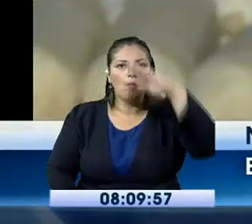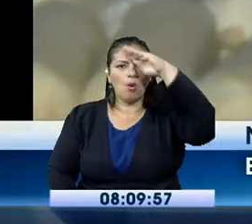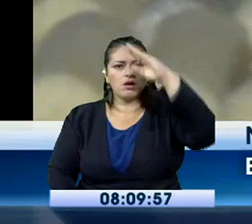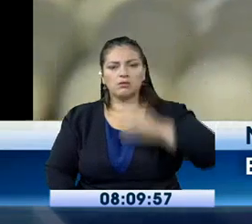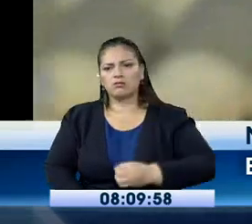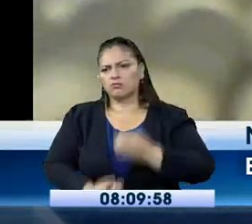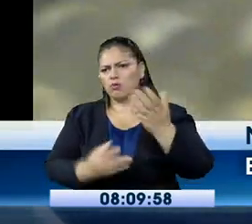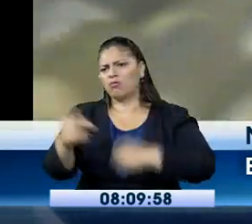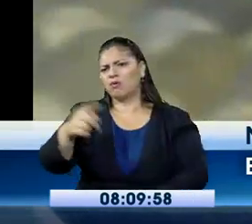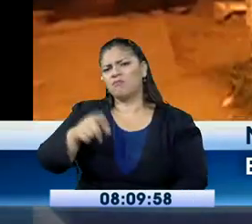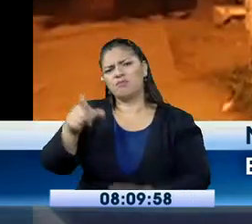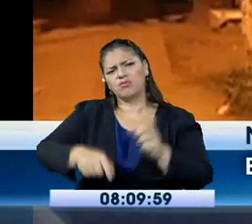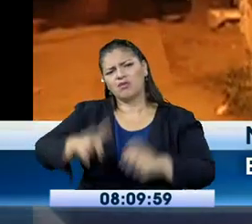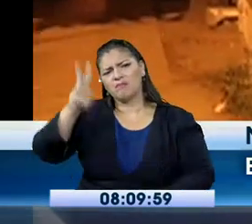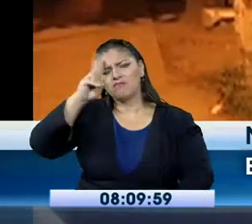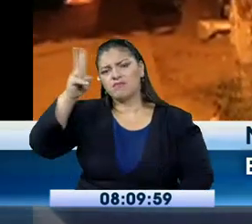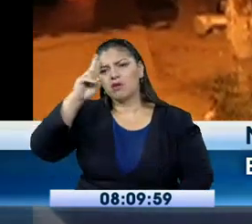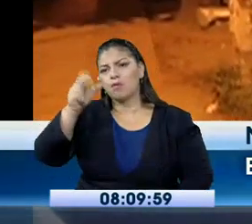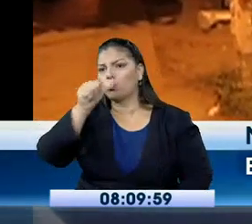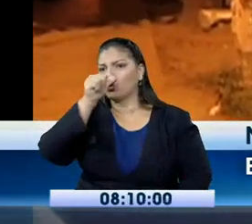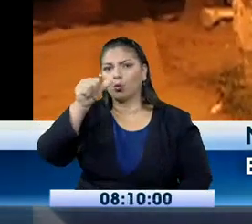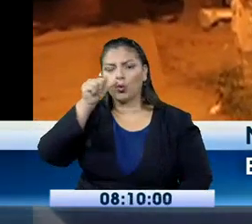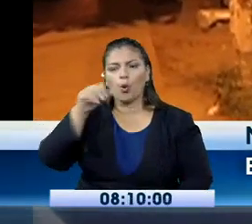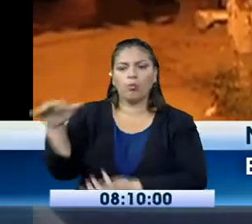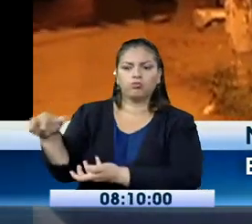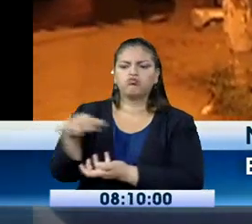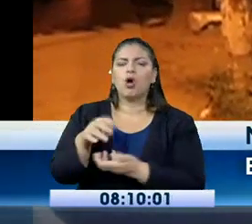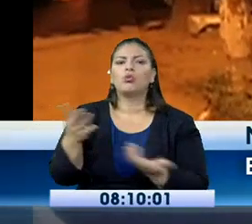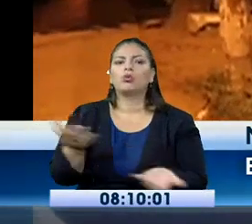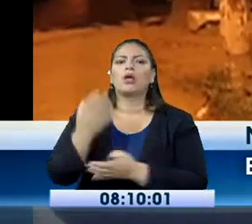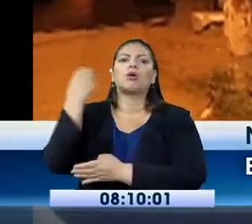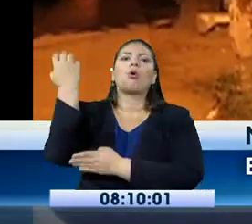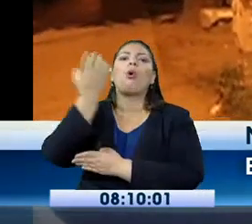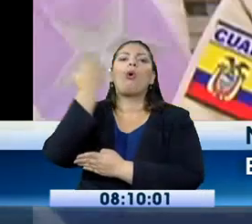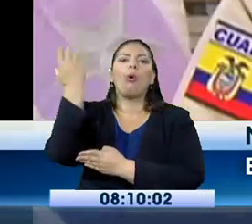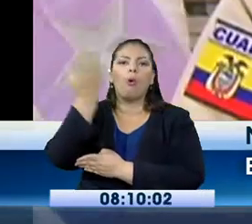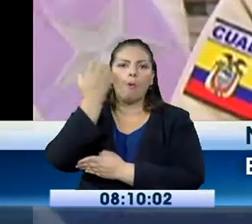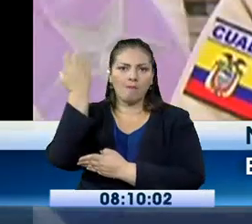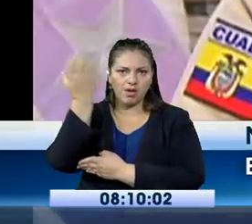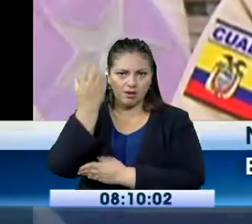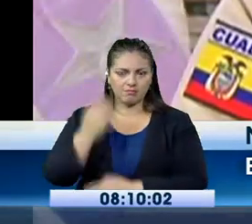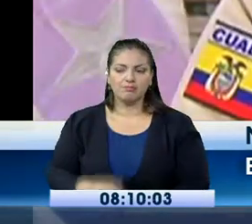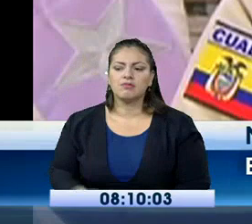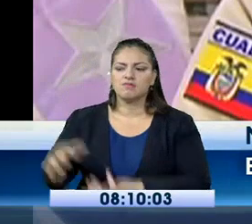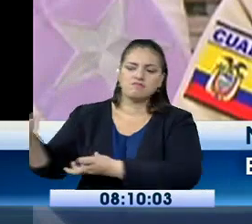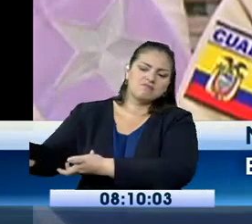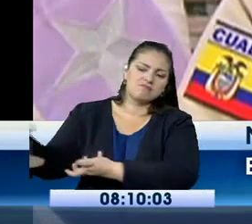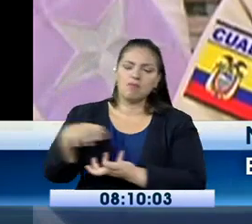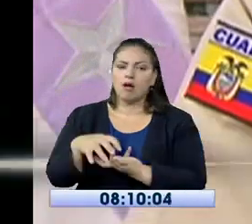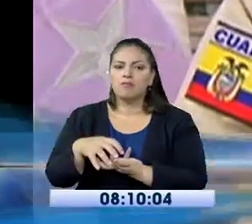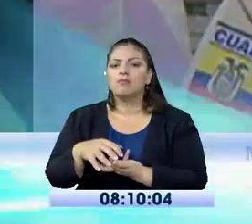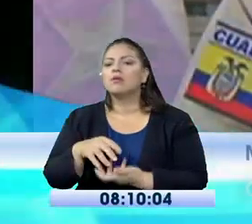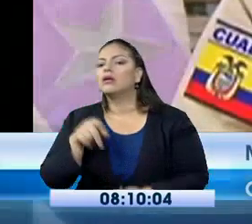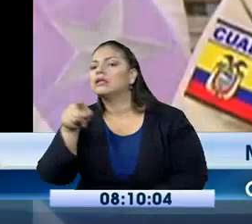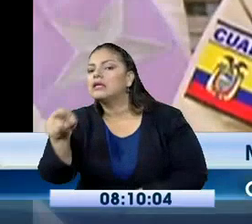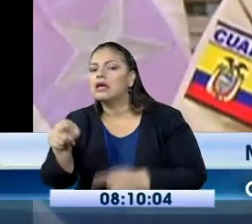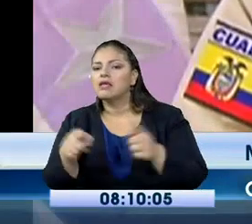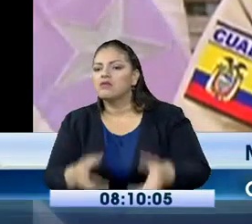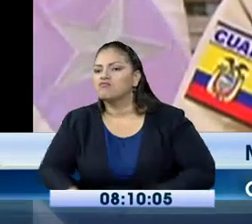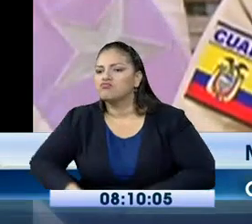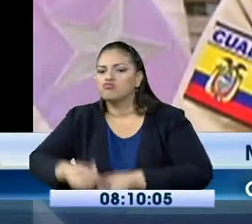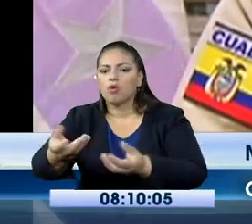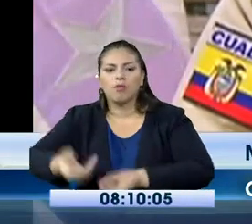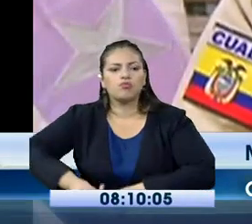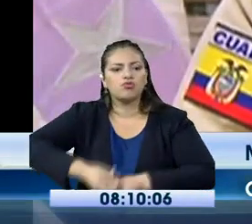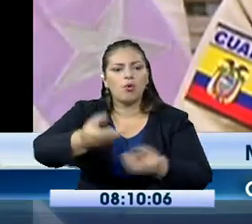desde Colombia y ya se tenía identificado los puntos de distribución. Que estaban componiendo una gran red